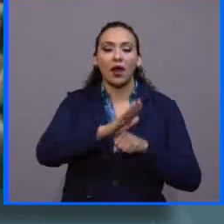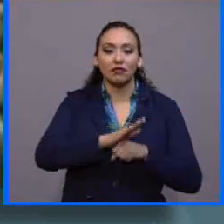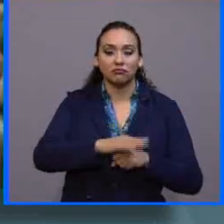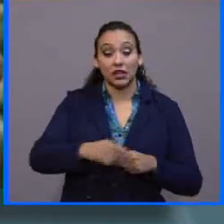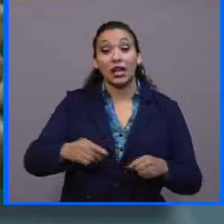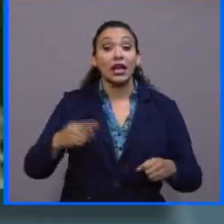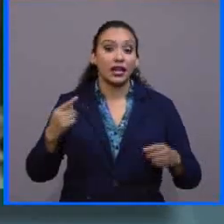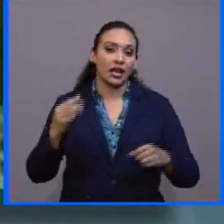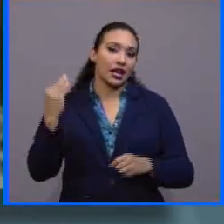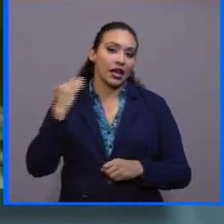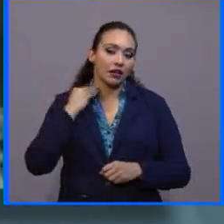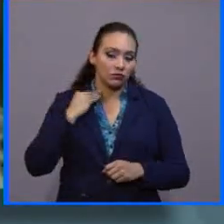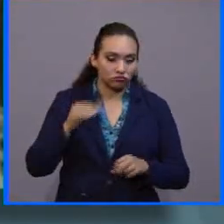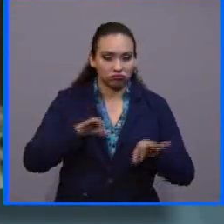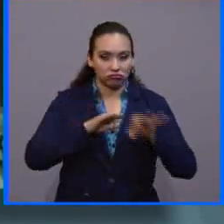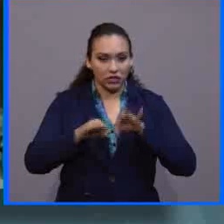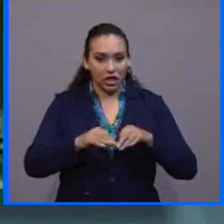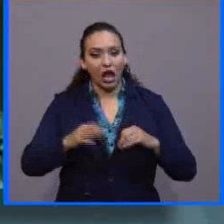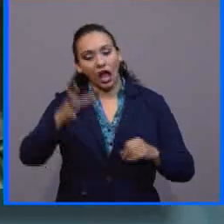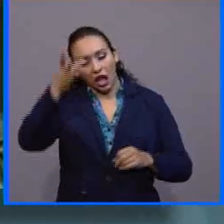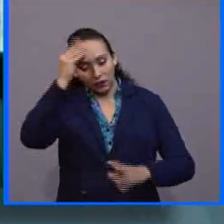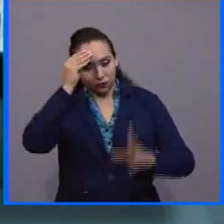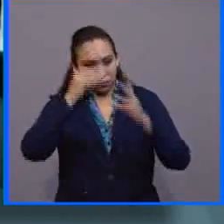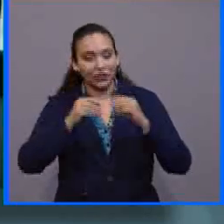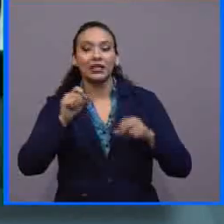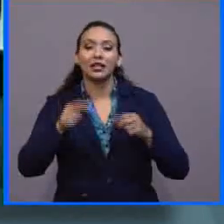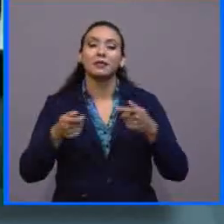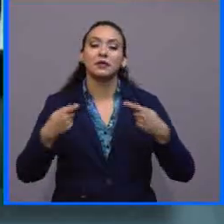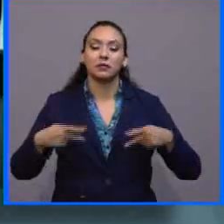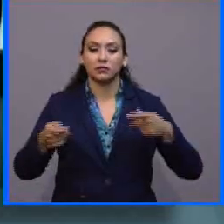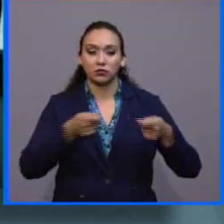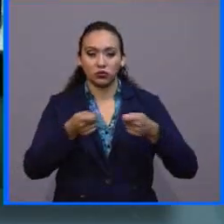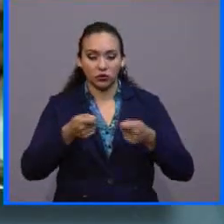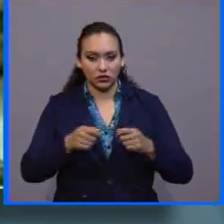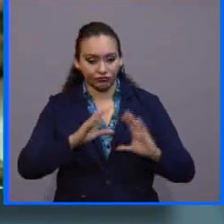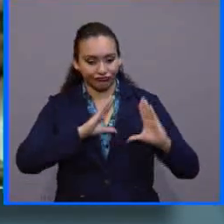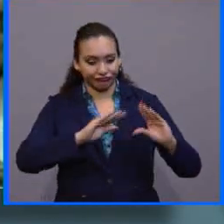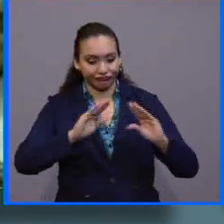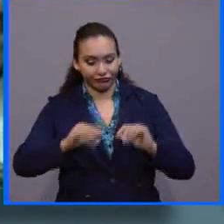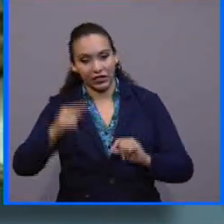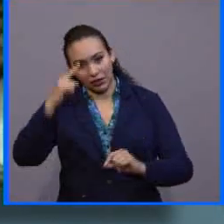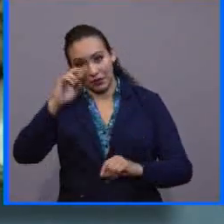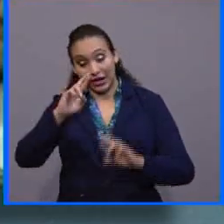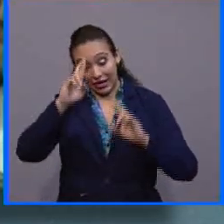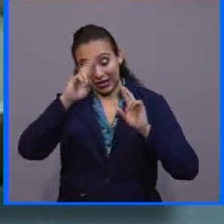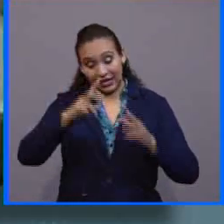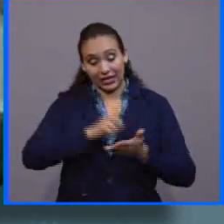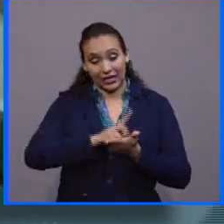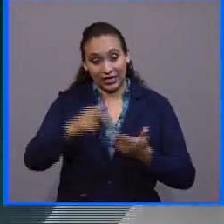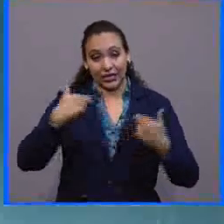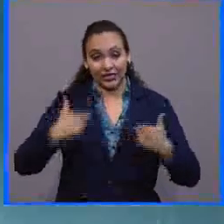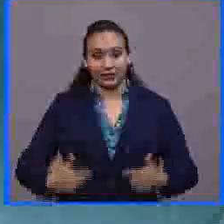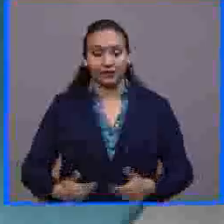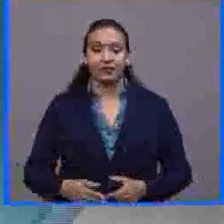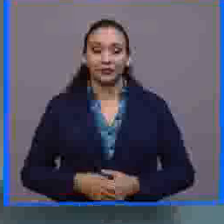a defensores públicos y operadores jurídicos hacia un modelo incluyente y respetuoso de los derechos